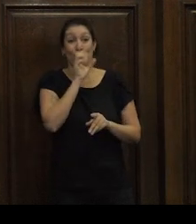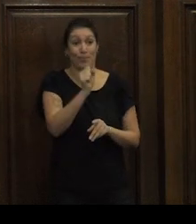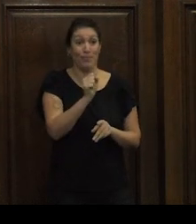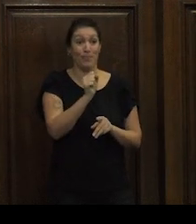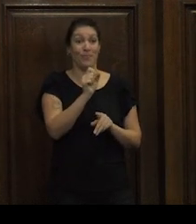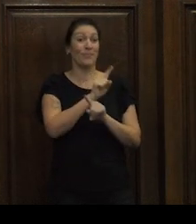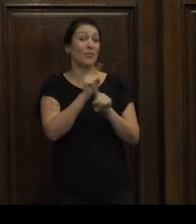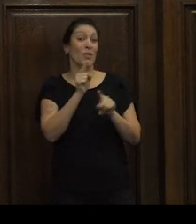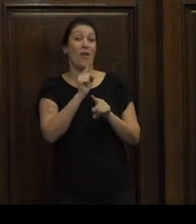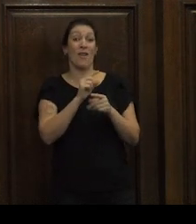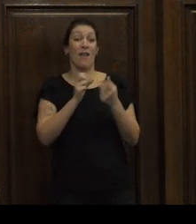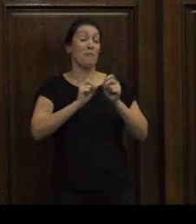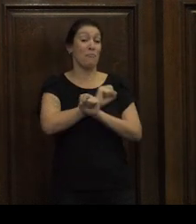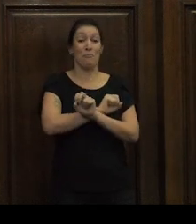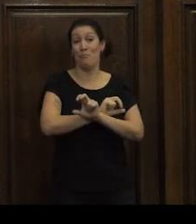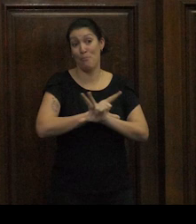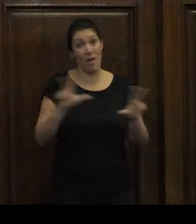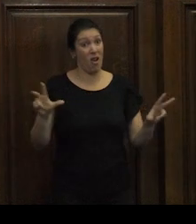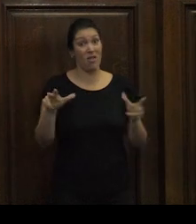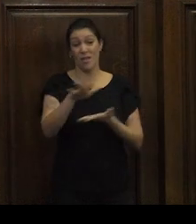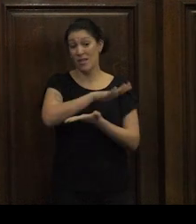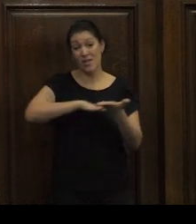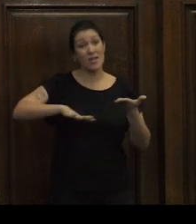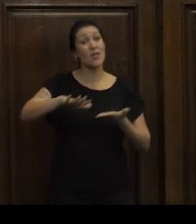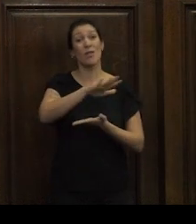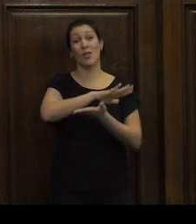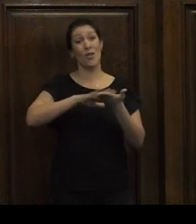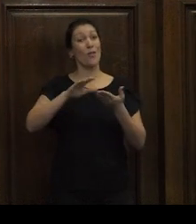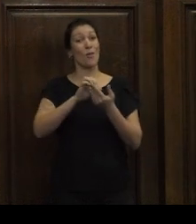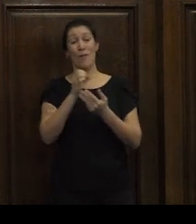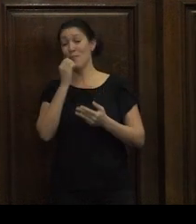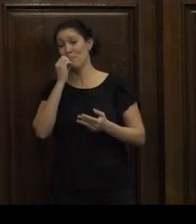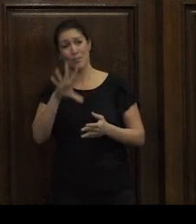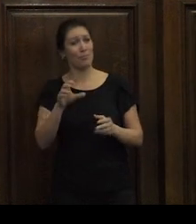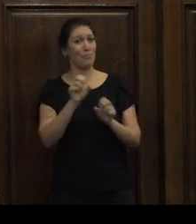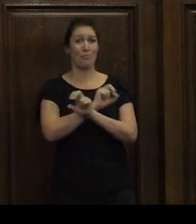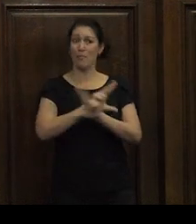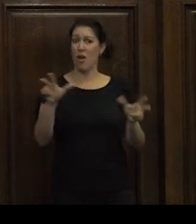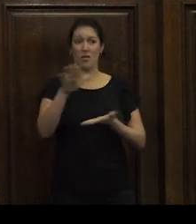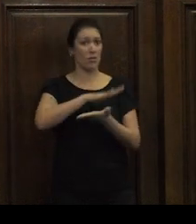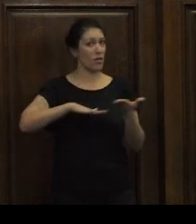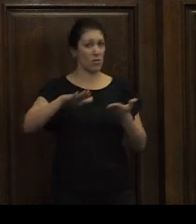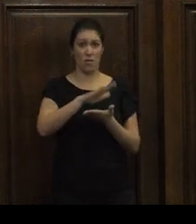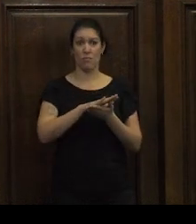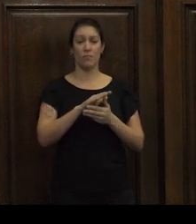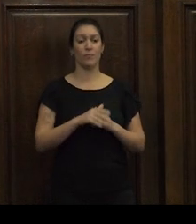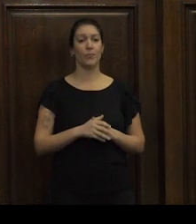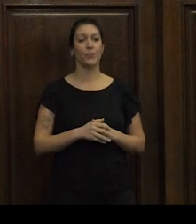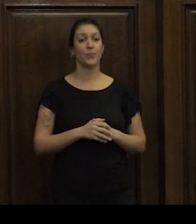más obscenas o indecentes, en fin, cada vez más juzgadas.